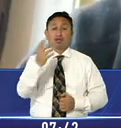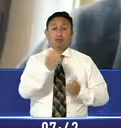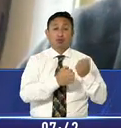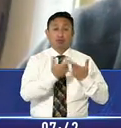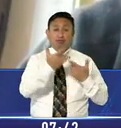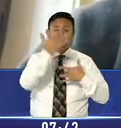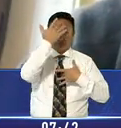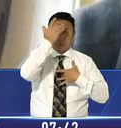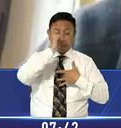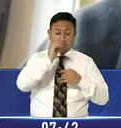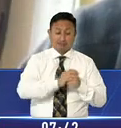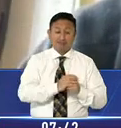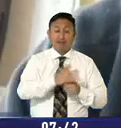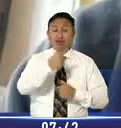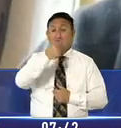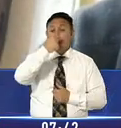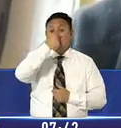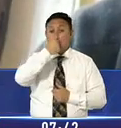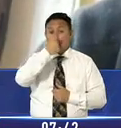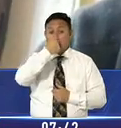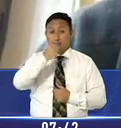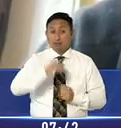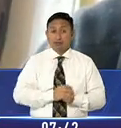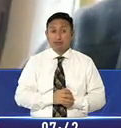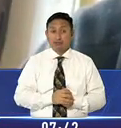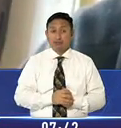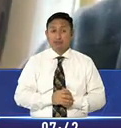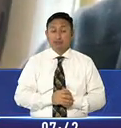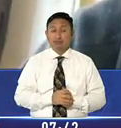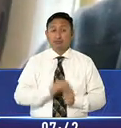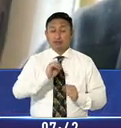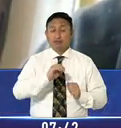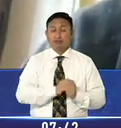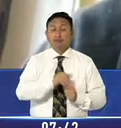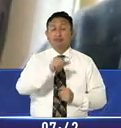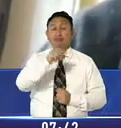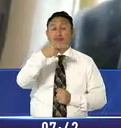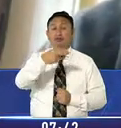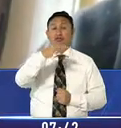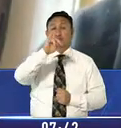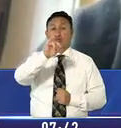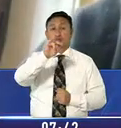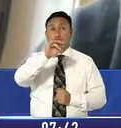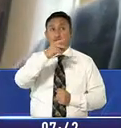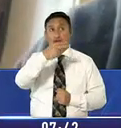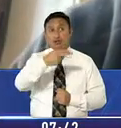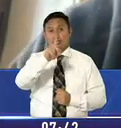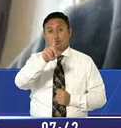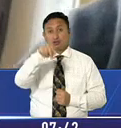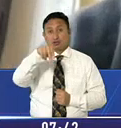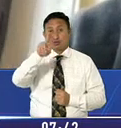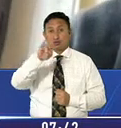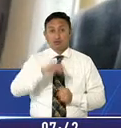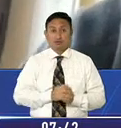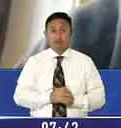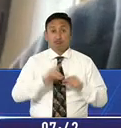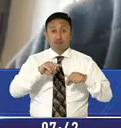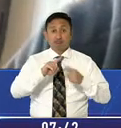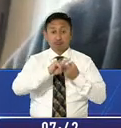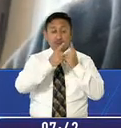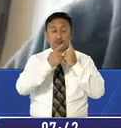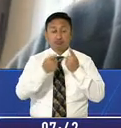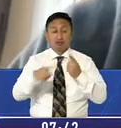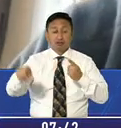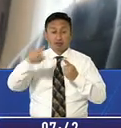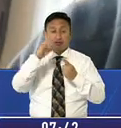las gripes estacionarias, dentro de las cuales también está la H1N1, tenían un repunte por la situación del clima, los cambios, el aumento de la